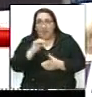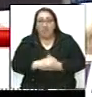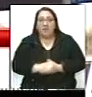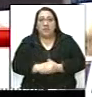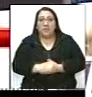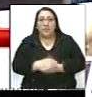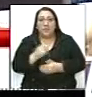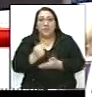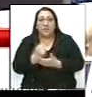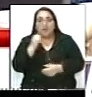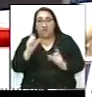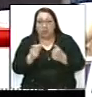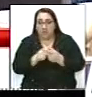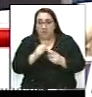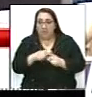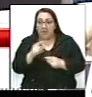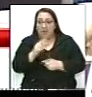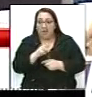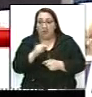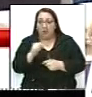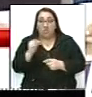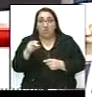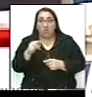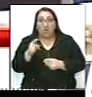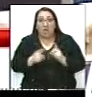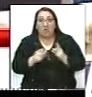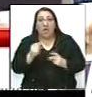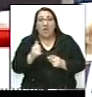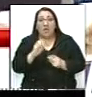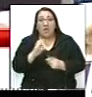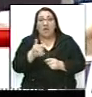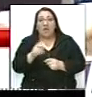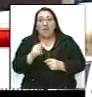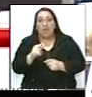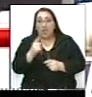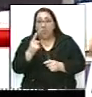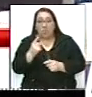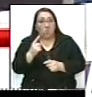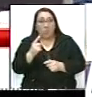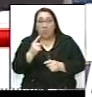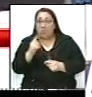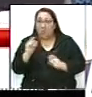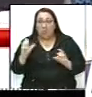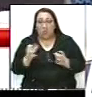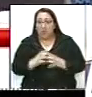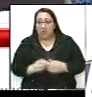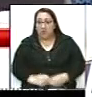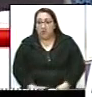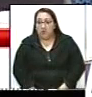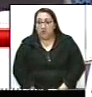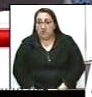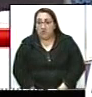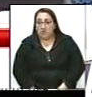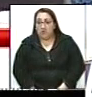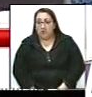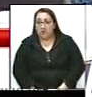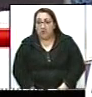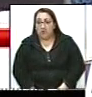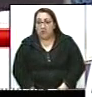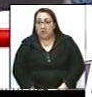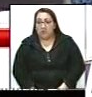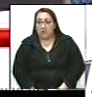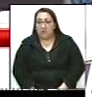comisión, pero en toda la historia de la República, en la media centuria, hay una cámara. No han habido dos cámaras, hay una cámara. Y una cámara que se cambiaba